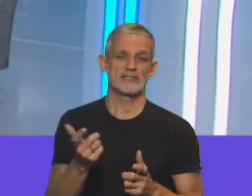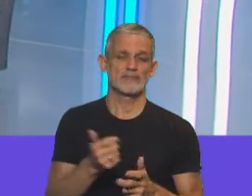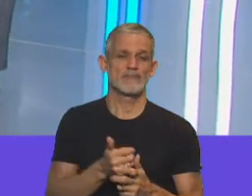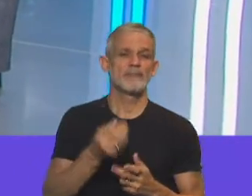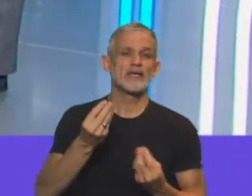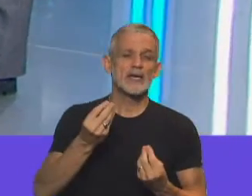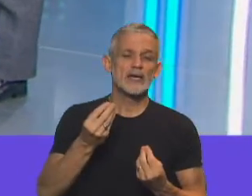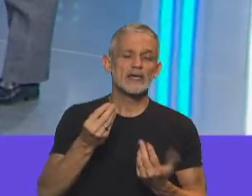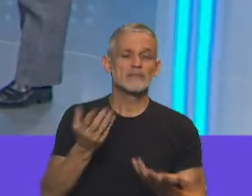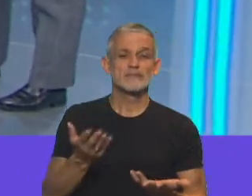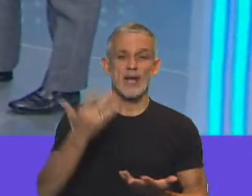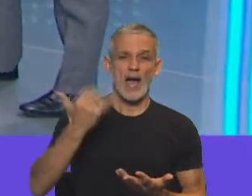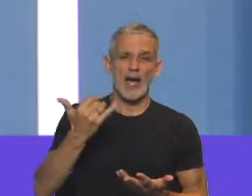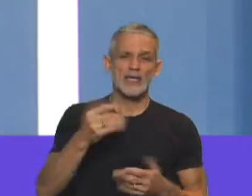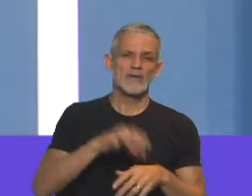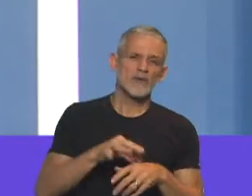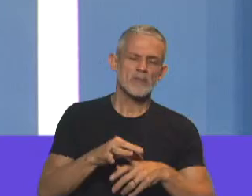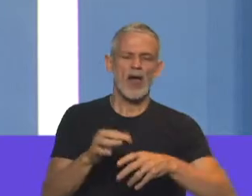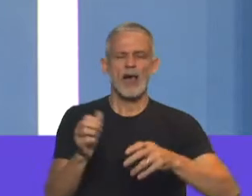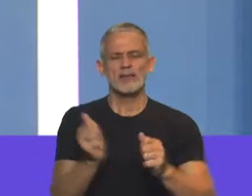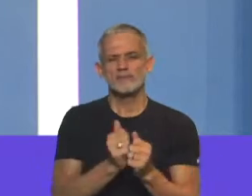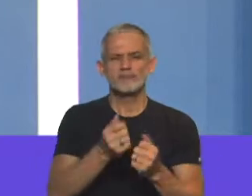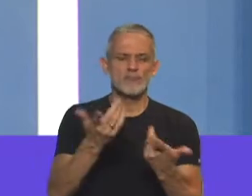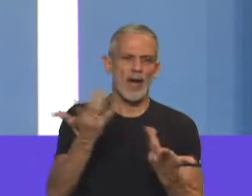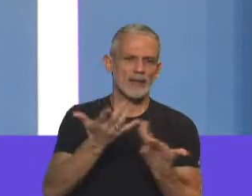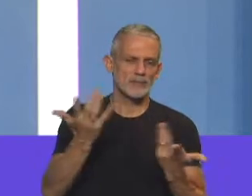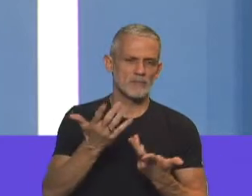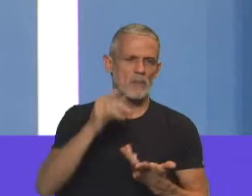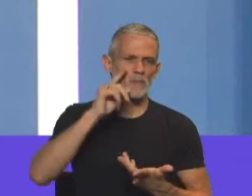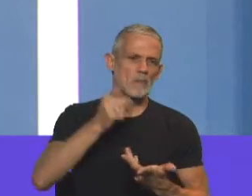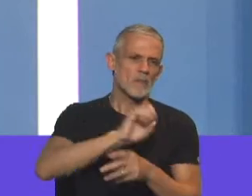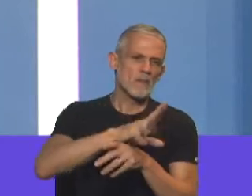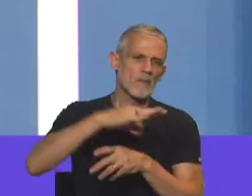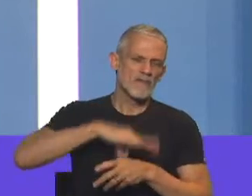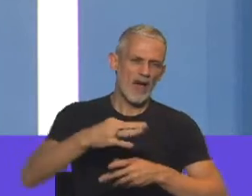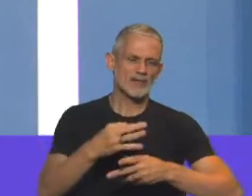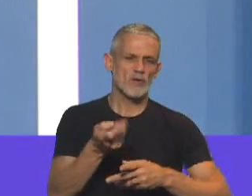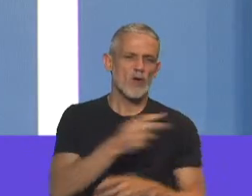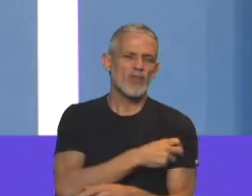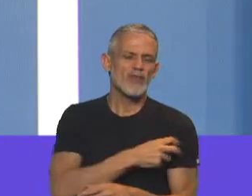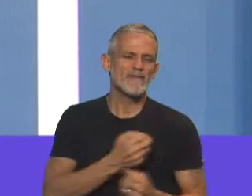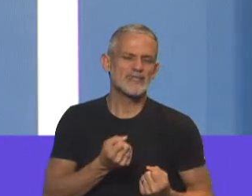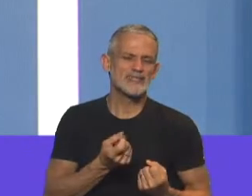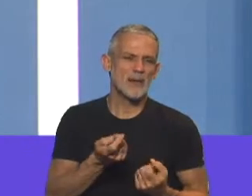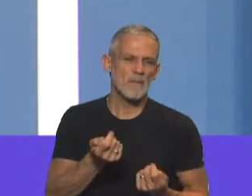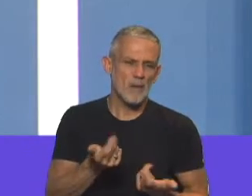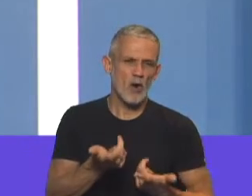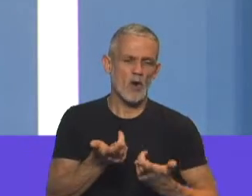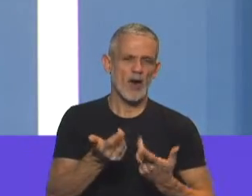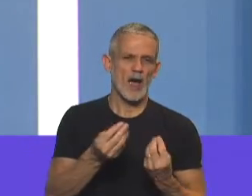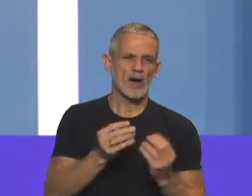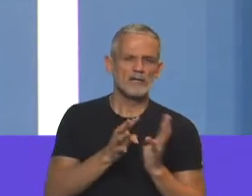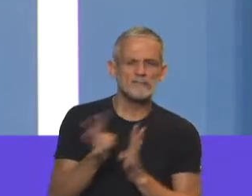que tengan moore o debilidades que tengan poca posibilidad de afrontar